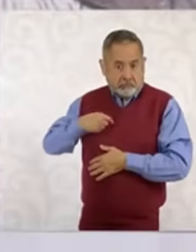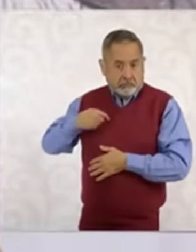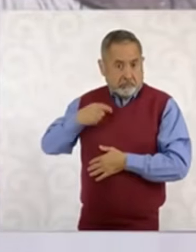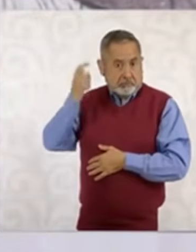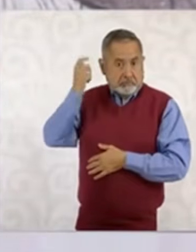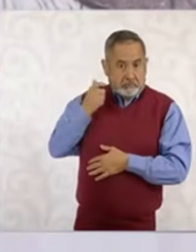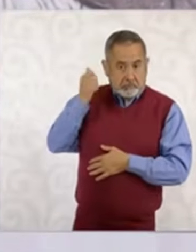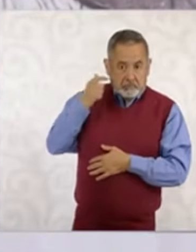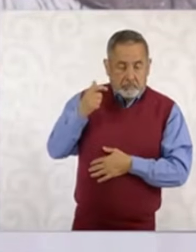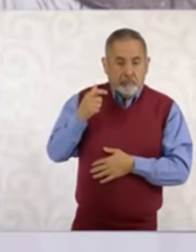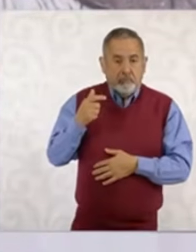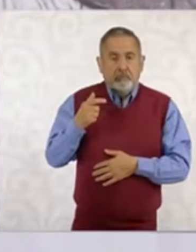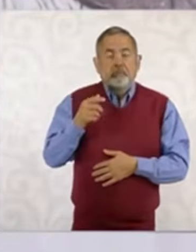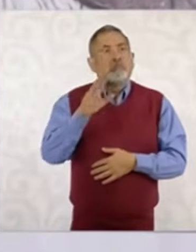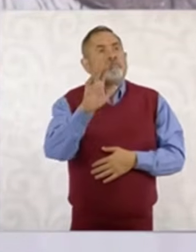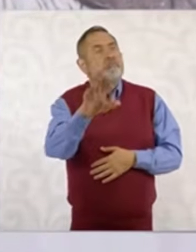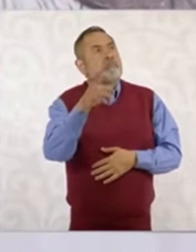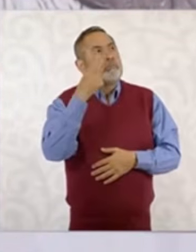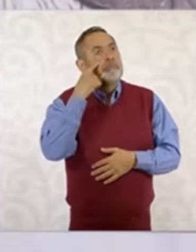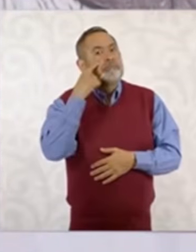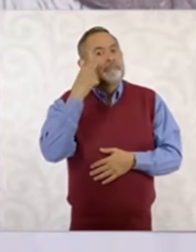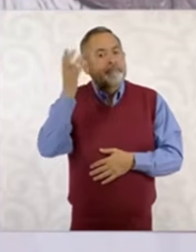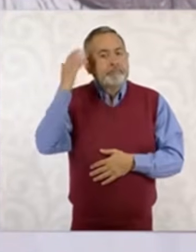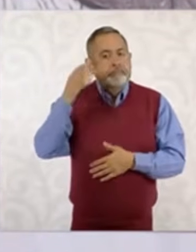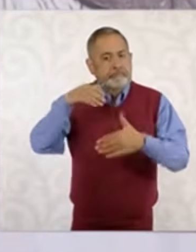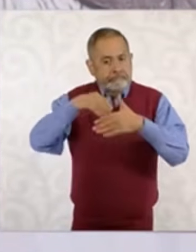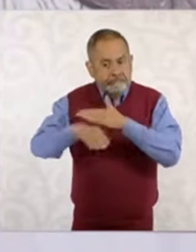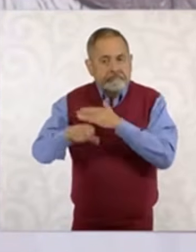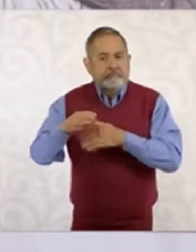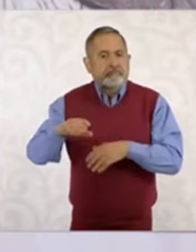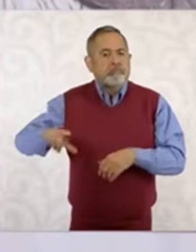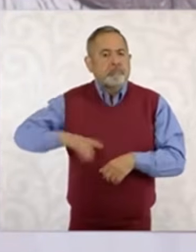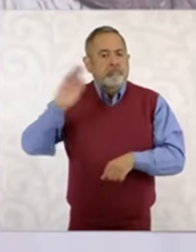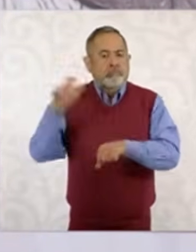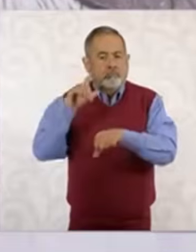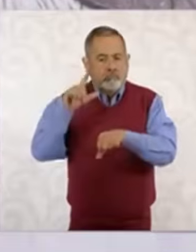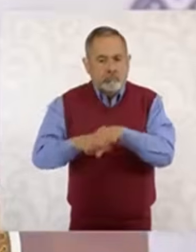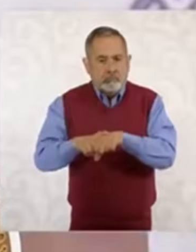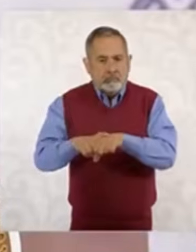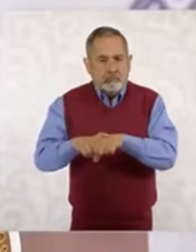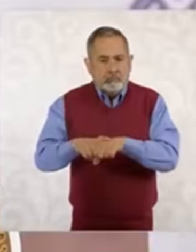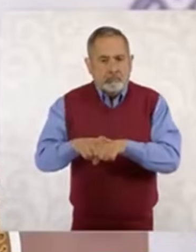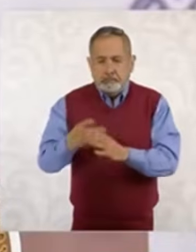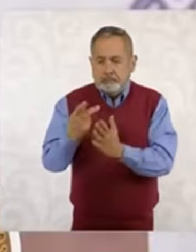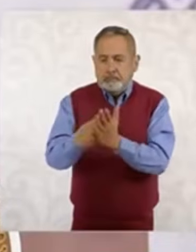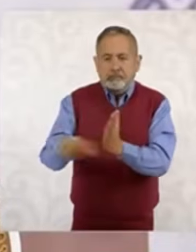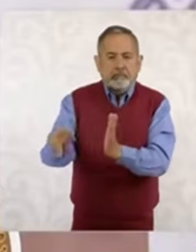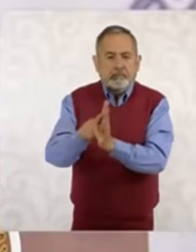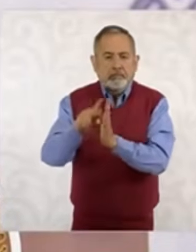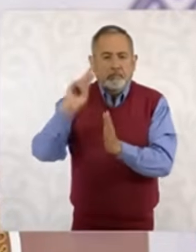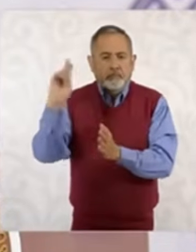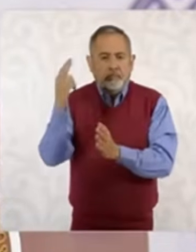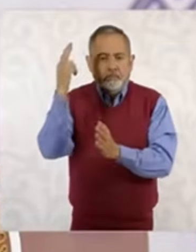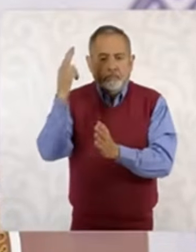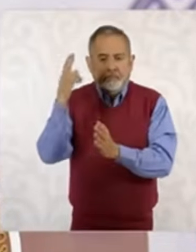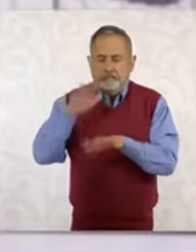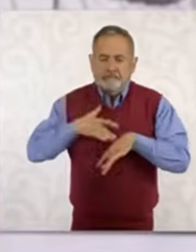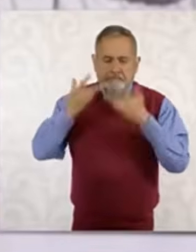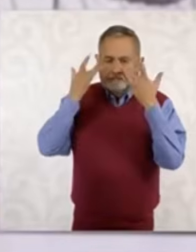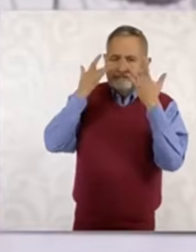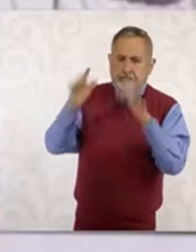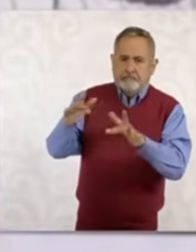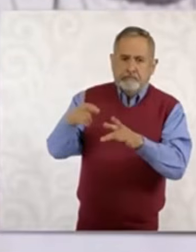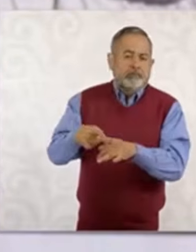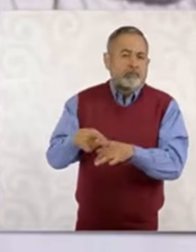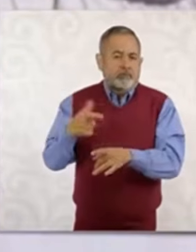yo al entrar al gobierno federal renuncié a mi plaza de la UNAM porque ya tenía